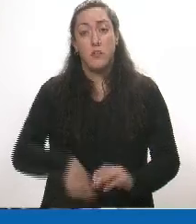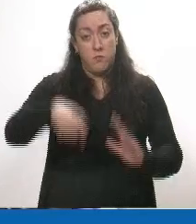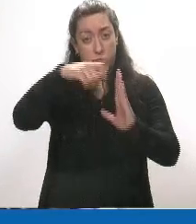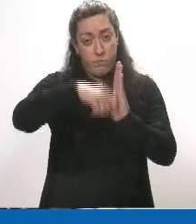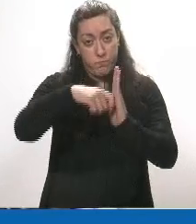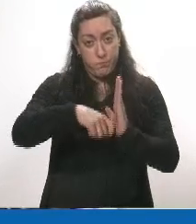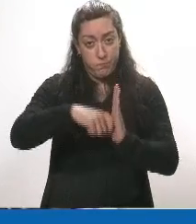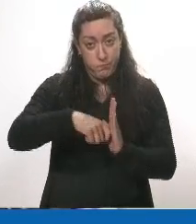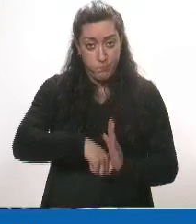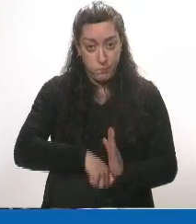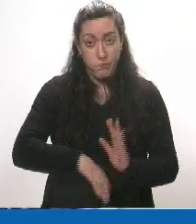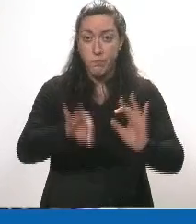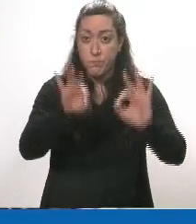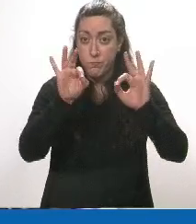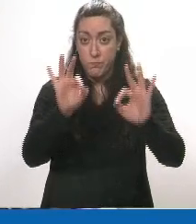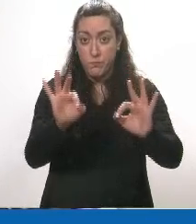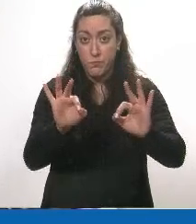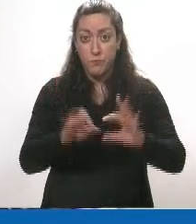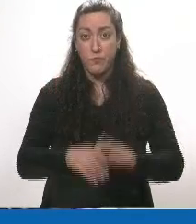las cuales se hicieron